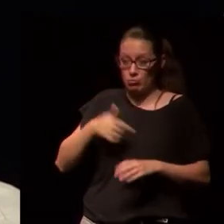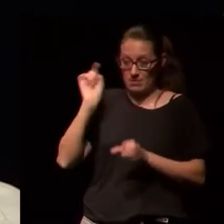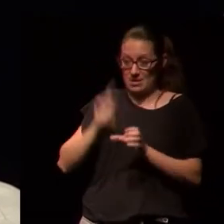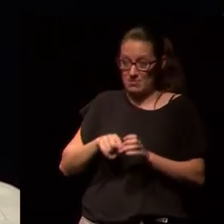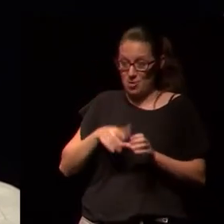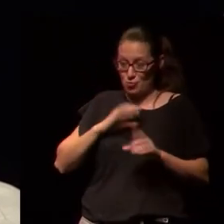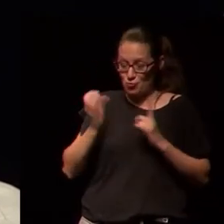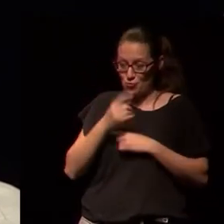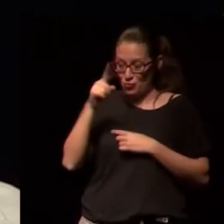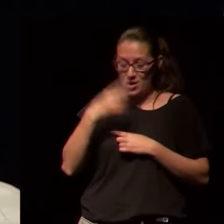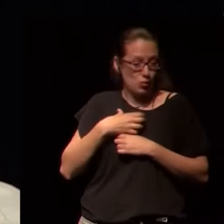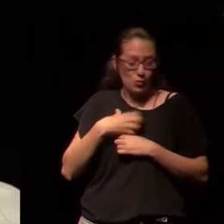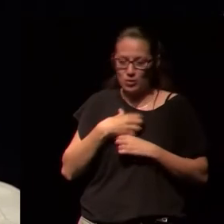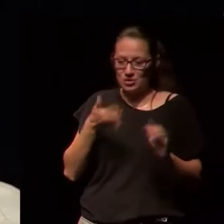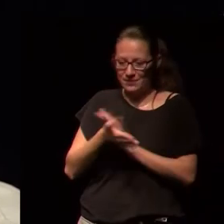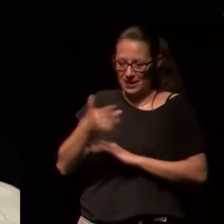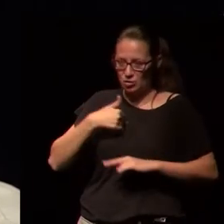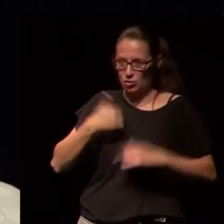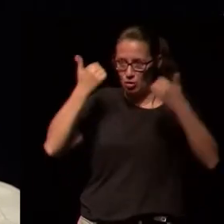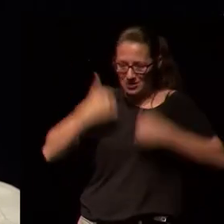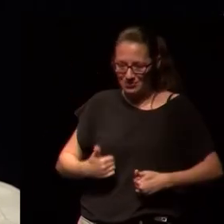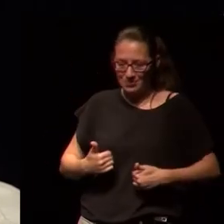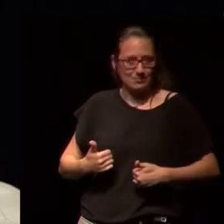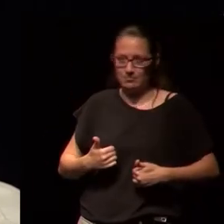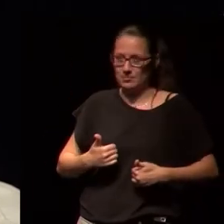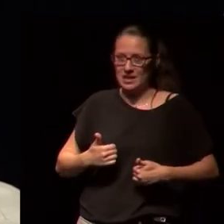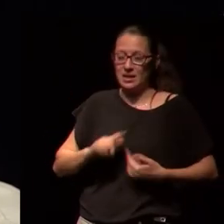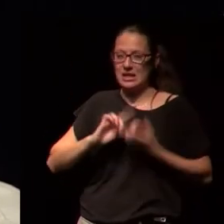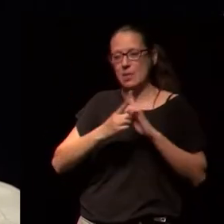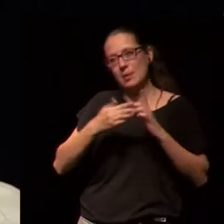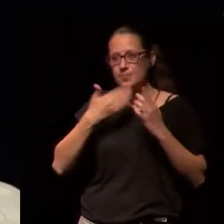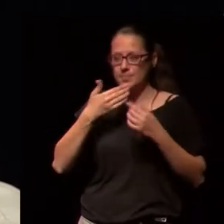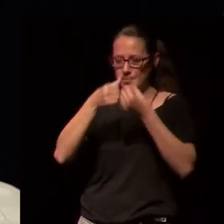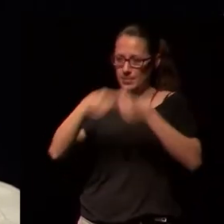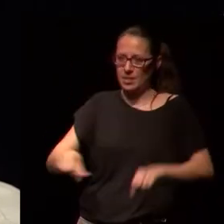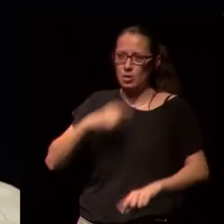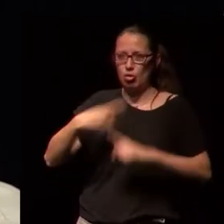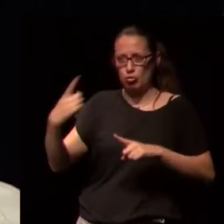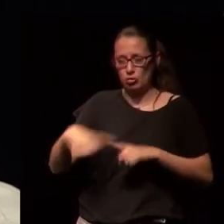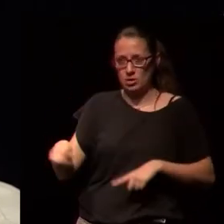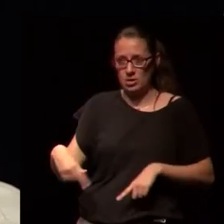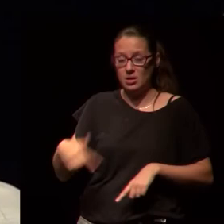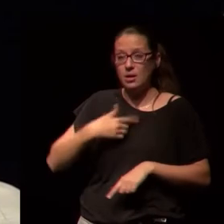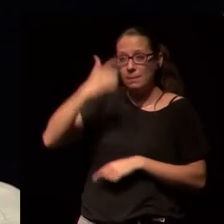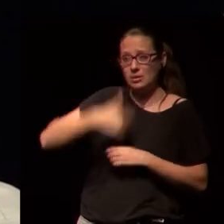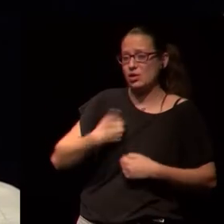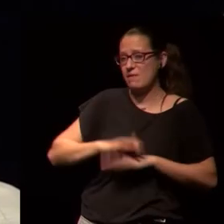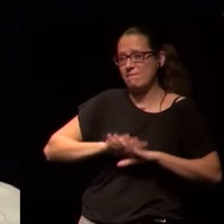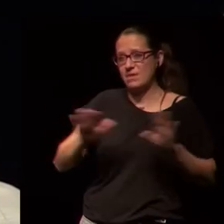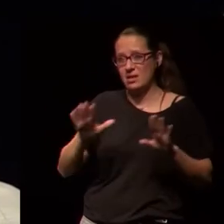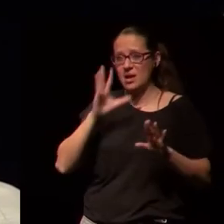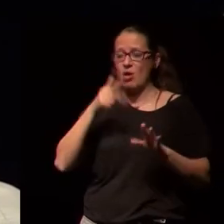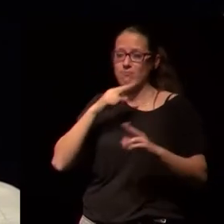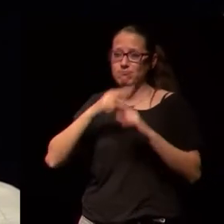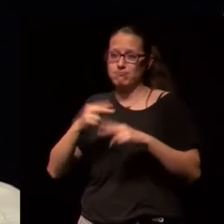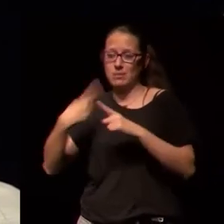comunidad, te conviertes en un objeto, te cosifican. No eres una persona, no eres quien pueda